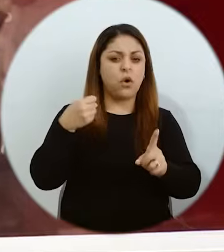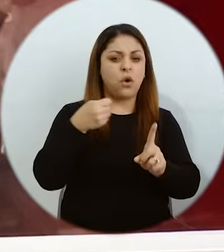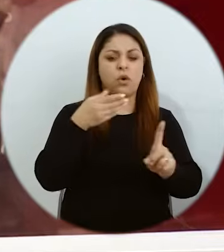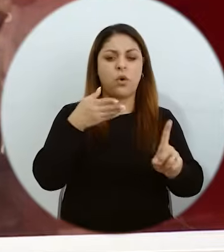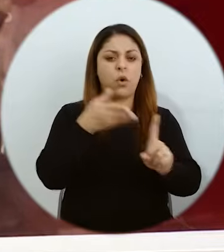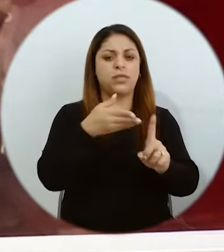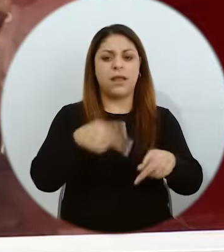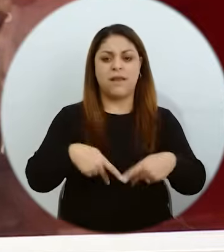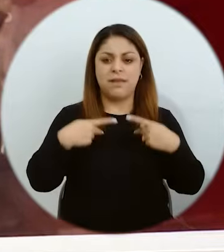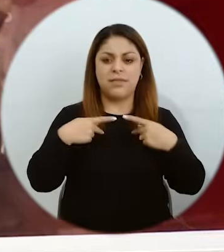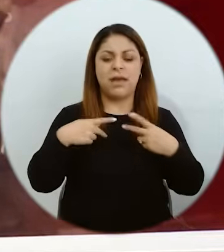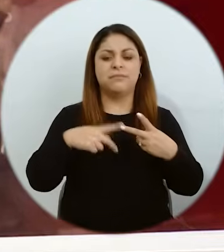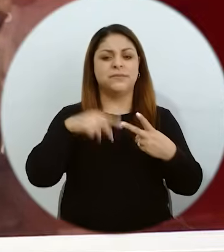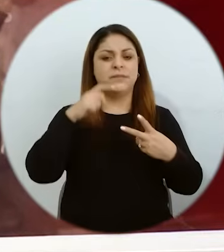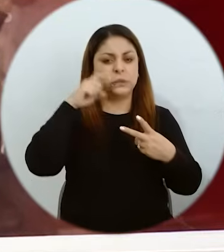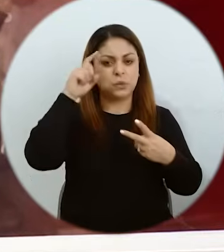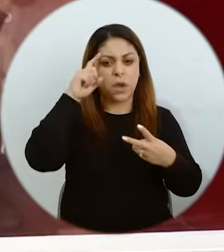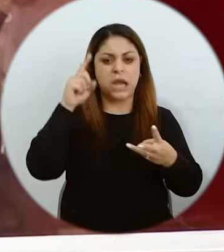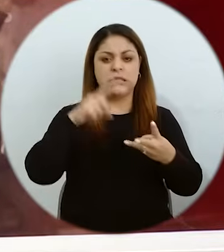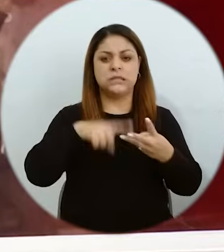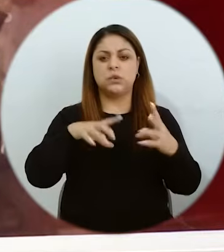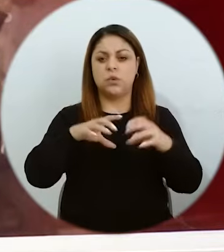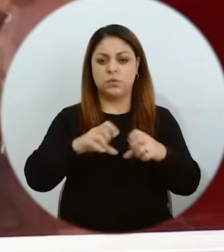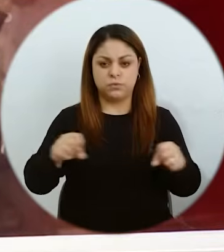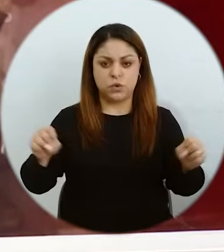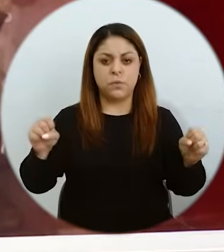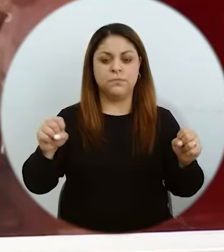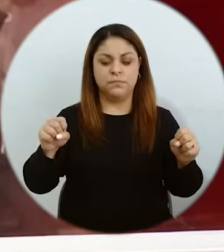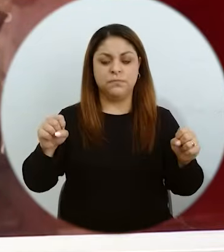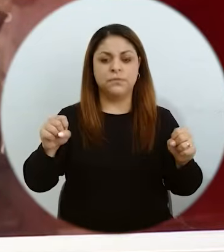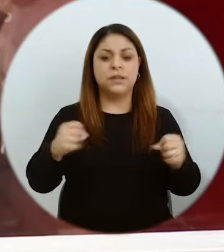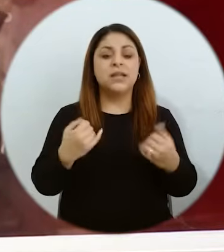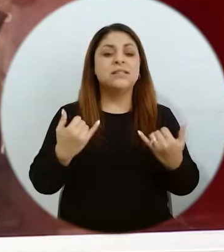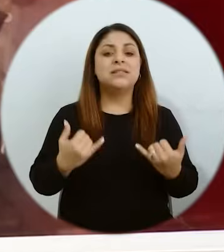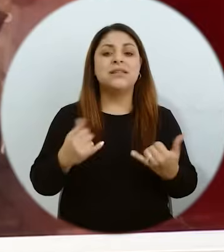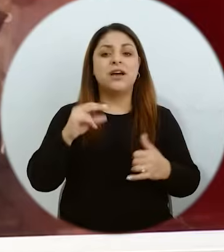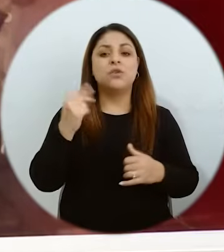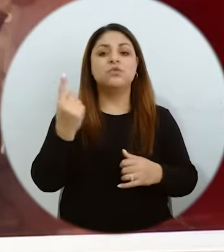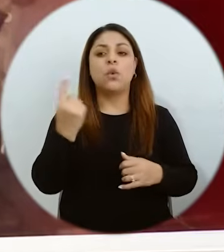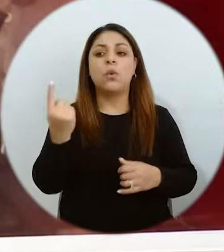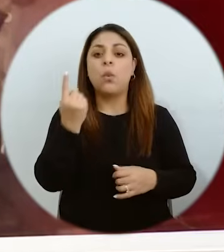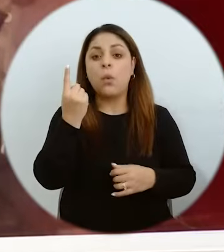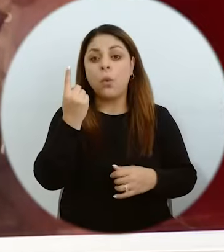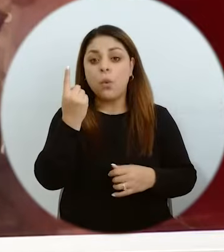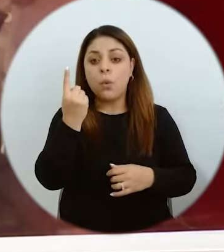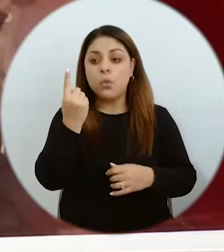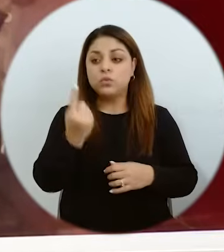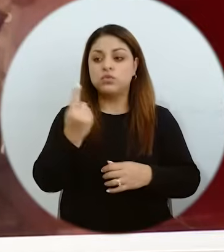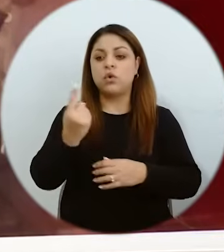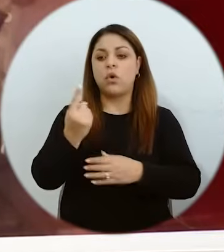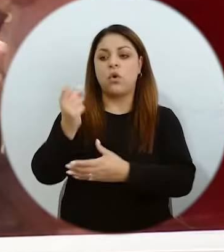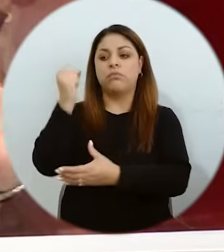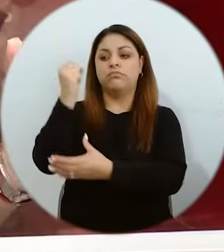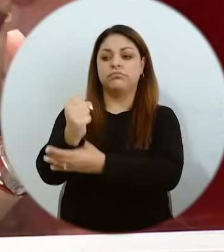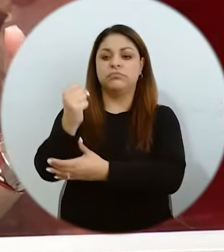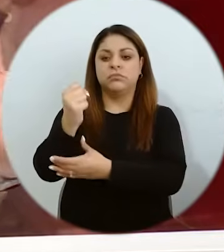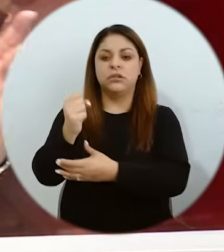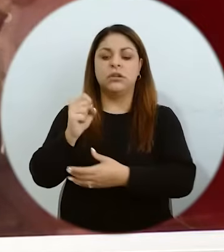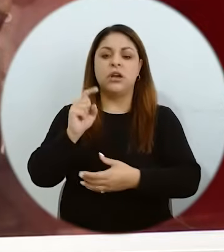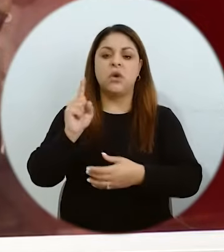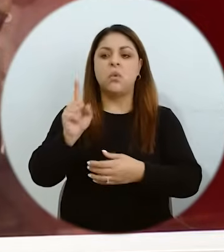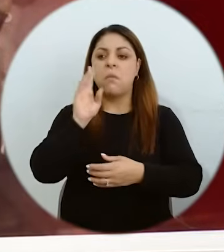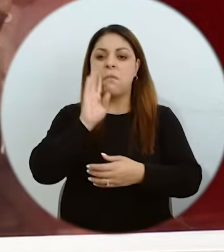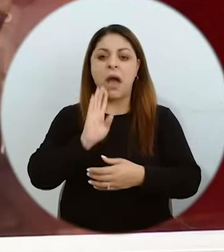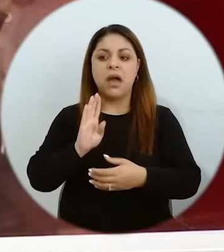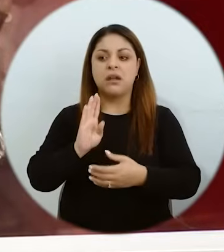sexuales, delitos relacionados con corrupción. Ahora ya no es un solo homicidio en una riña en un bar,